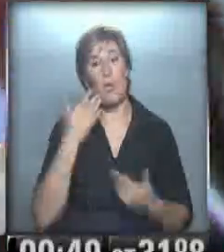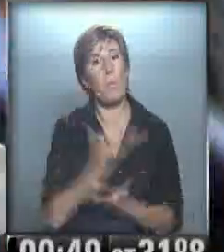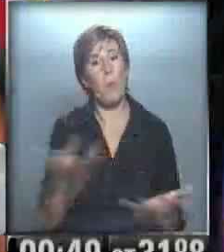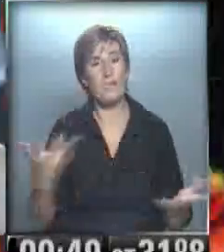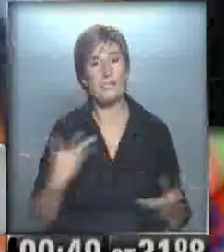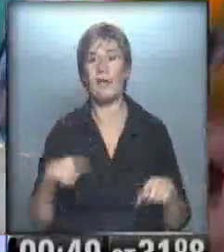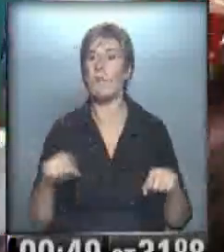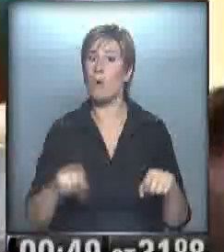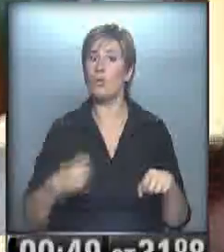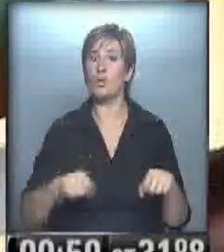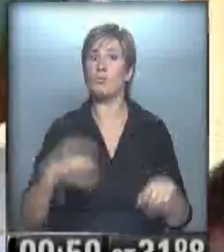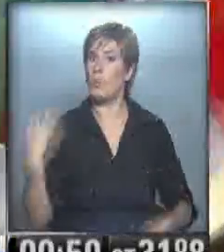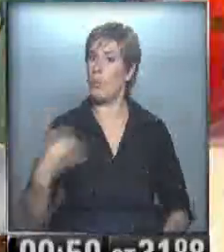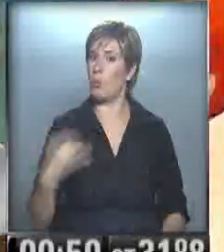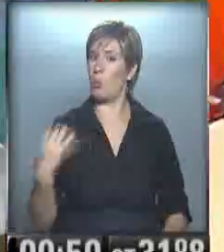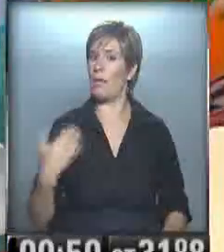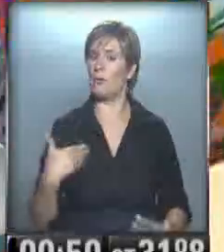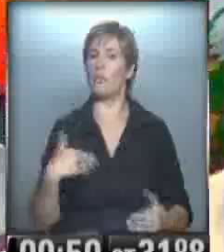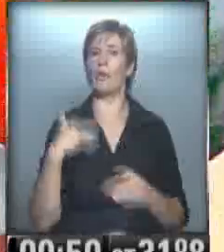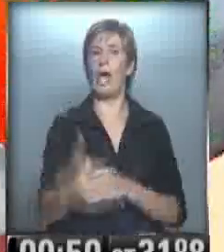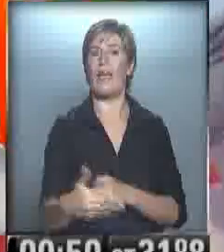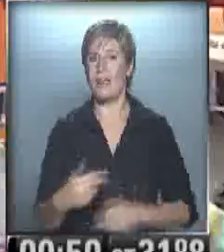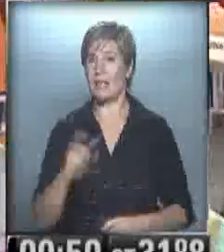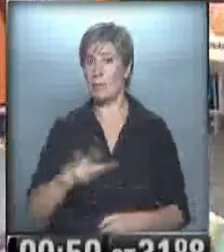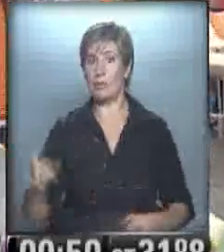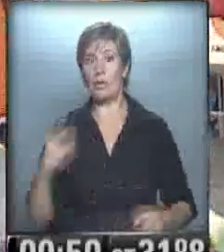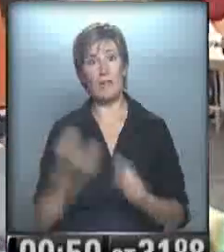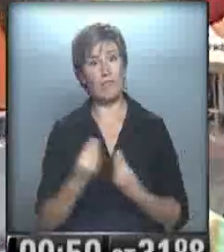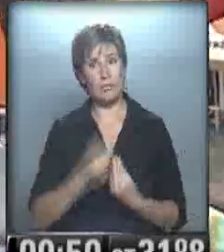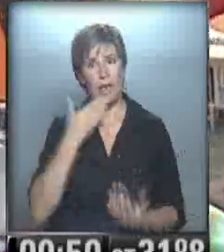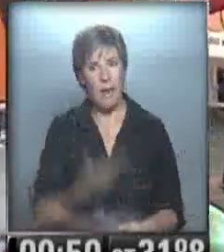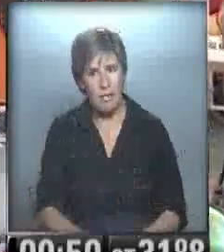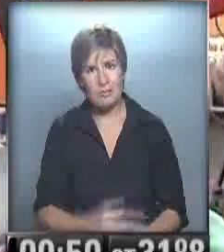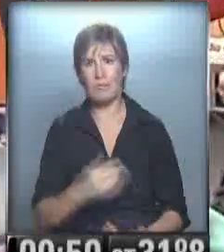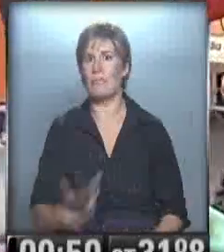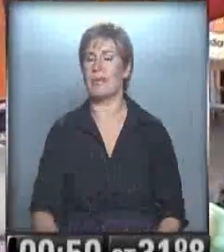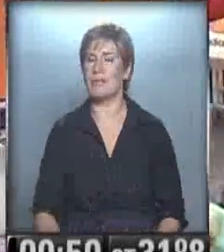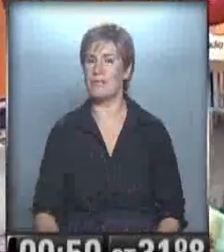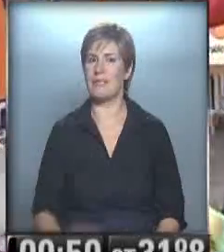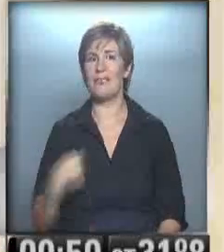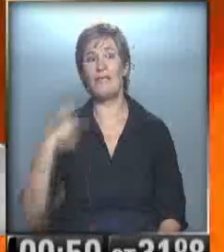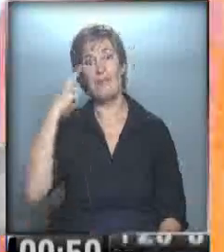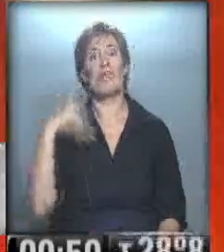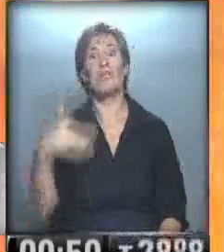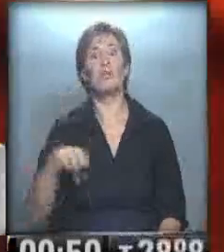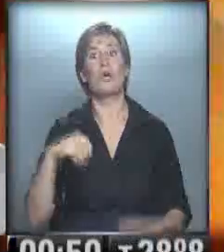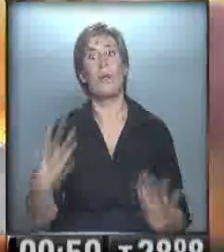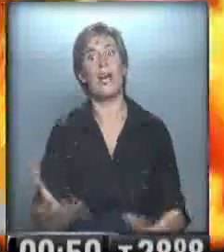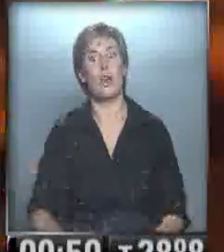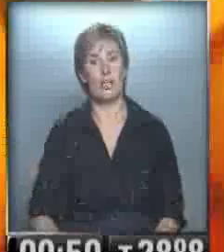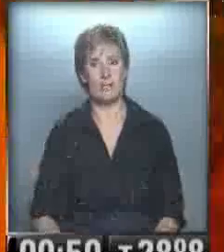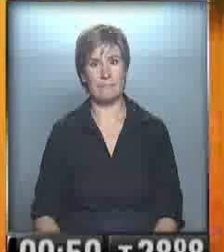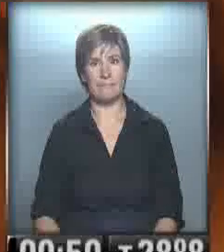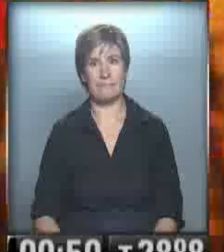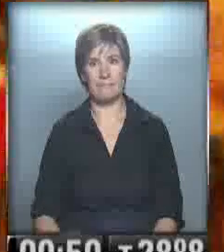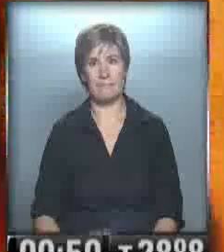más adelante de lo que imaginaba y creo que hay mucha gente sorprendida y bueno, espero que salgan cosas buenas para el futuro.